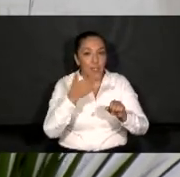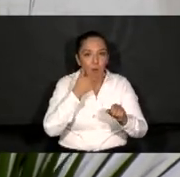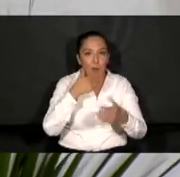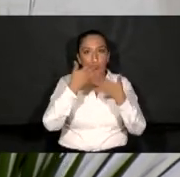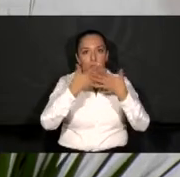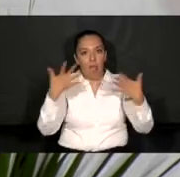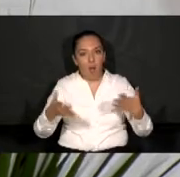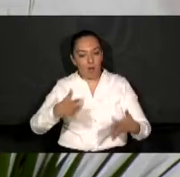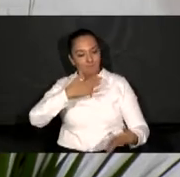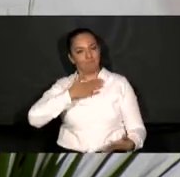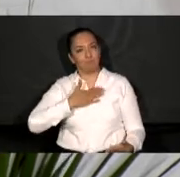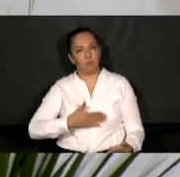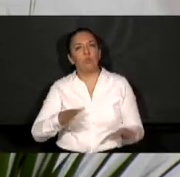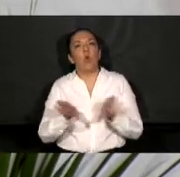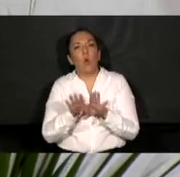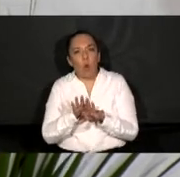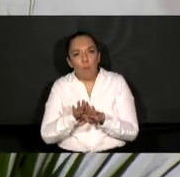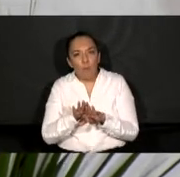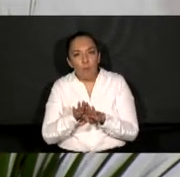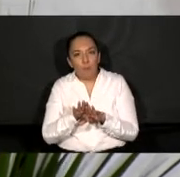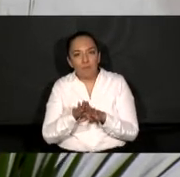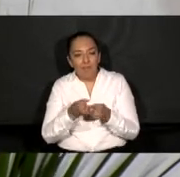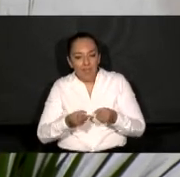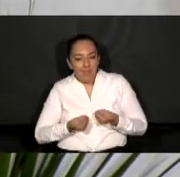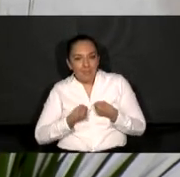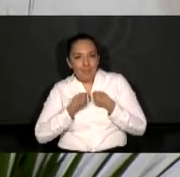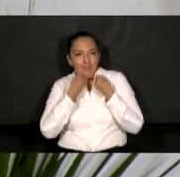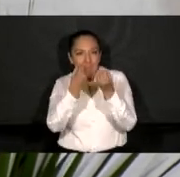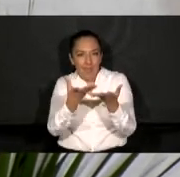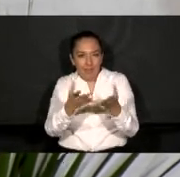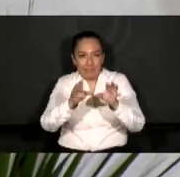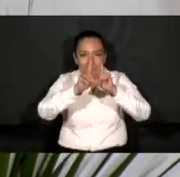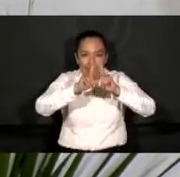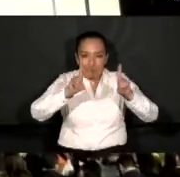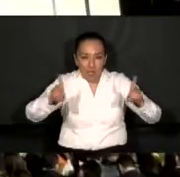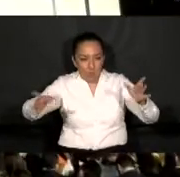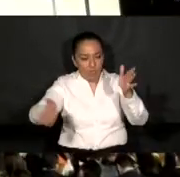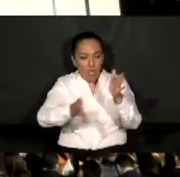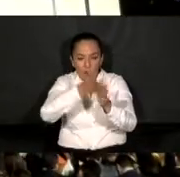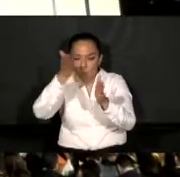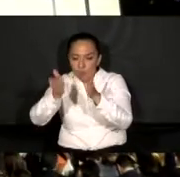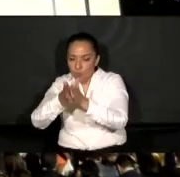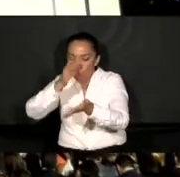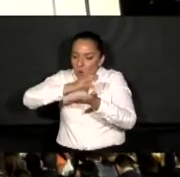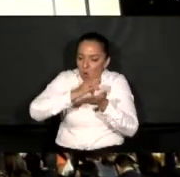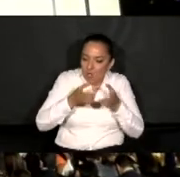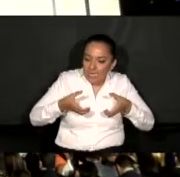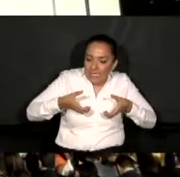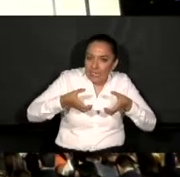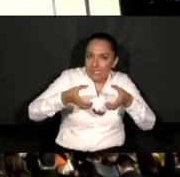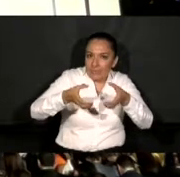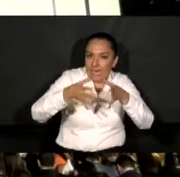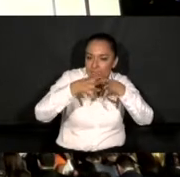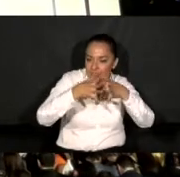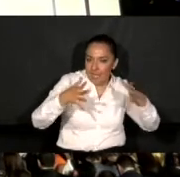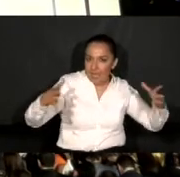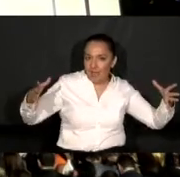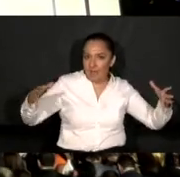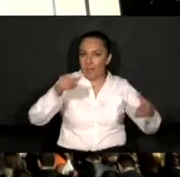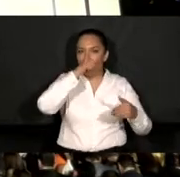justo retribuir con ese desarrollo e infraestructura para esta enorme ciudad que